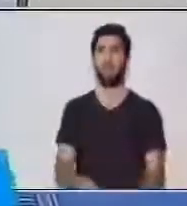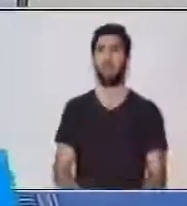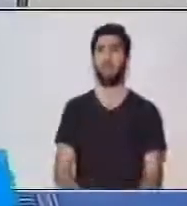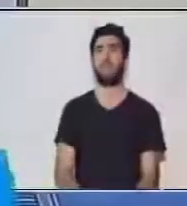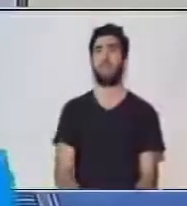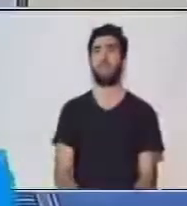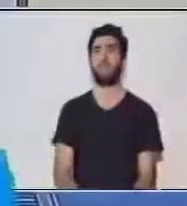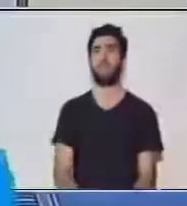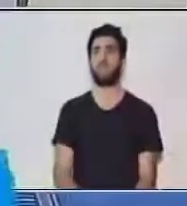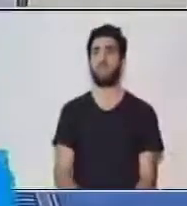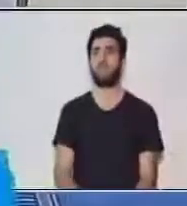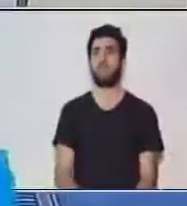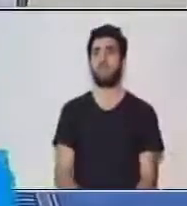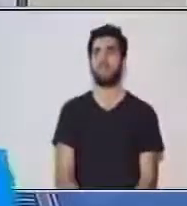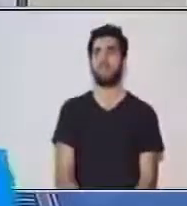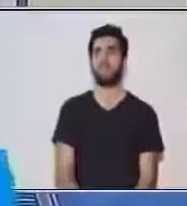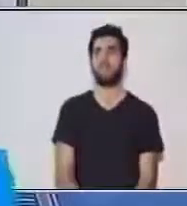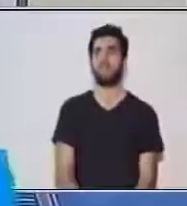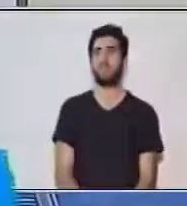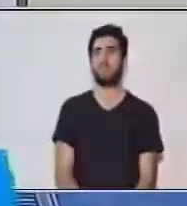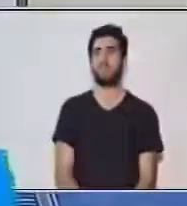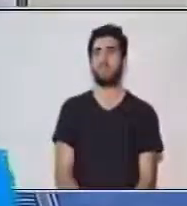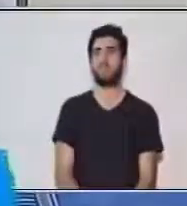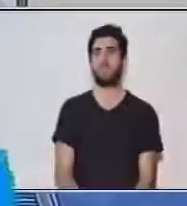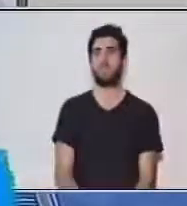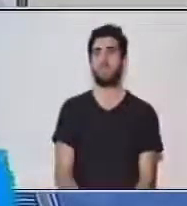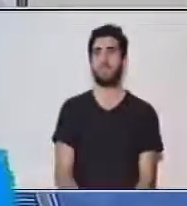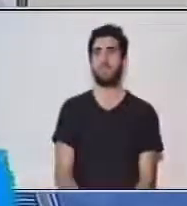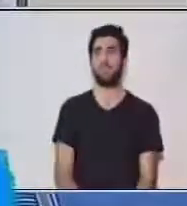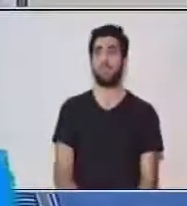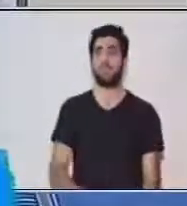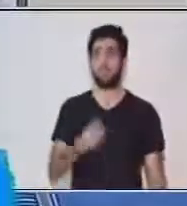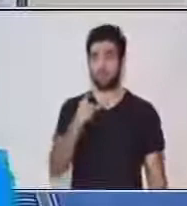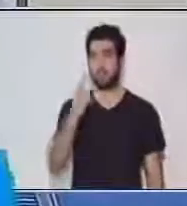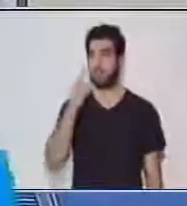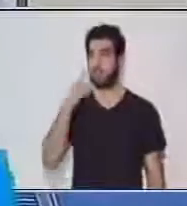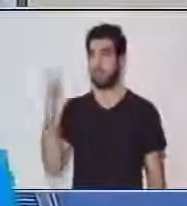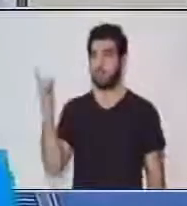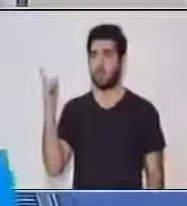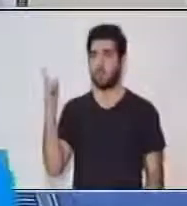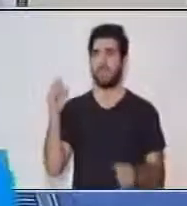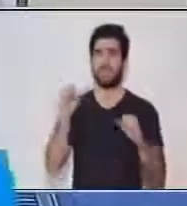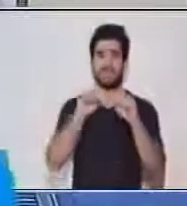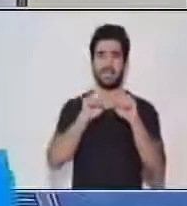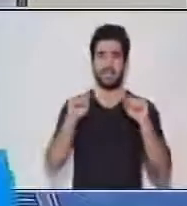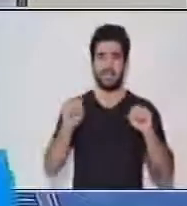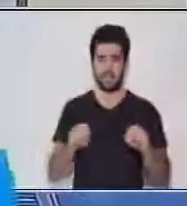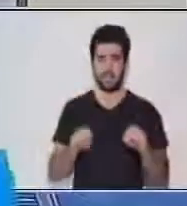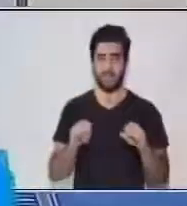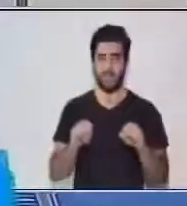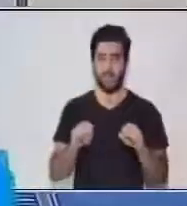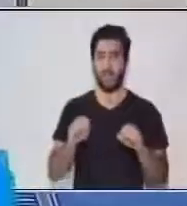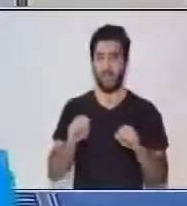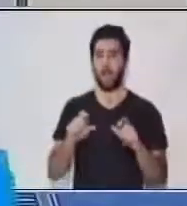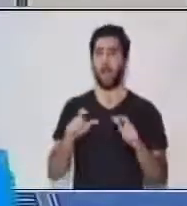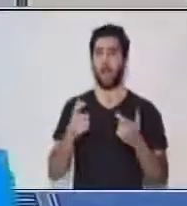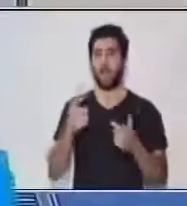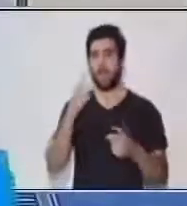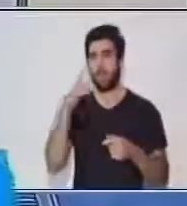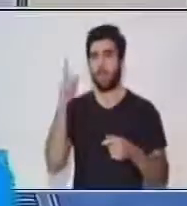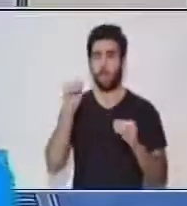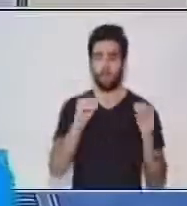Aquí también vamos a tener un sistema que va a estar en movimiento armónico simple. Este